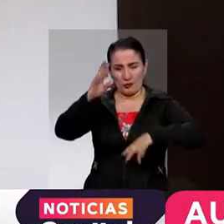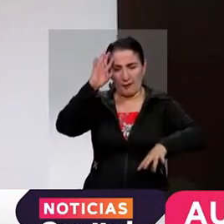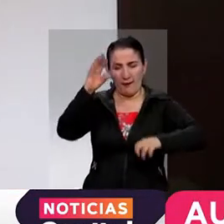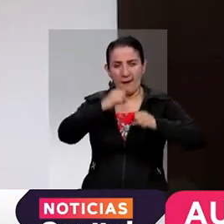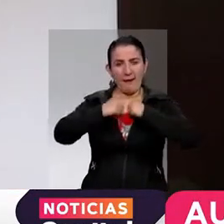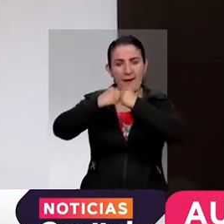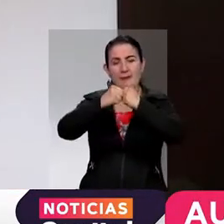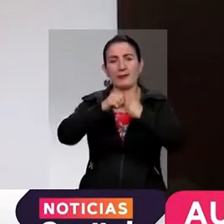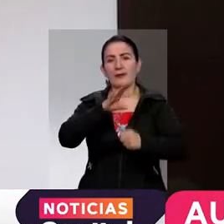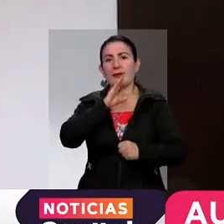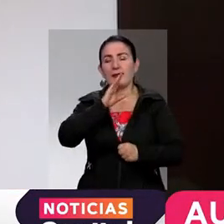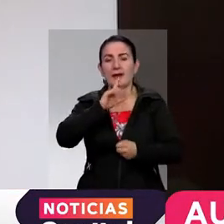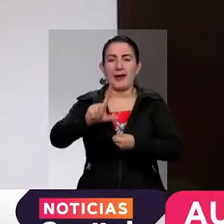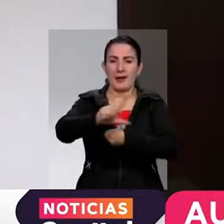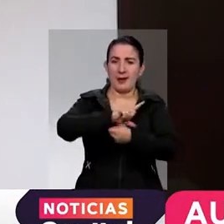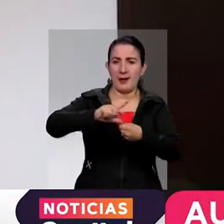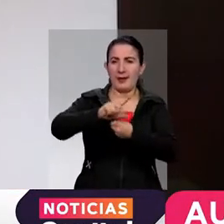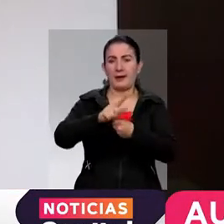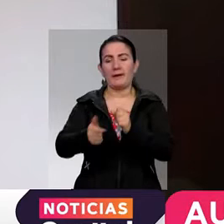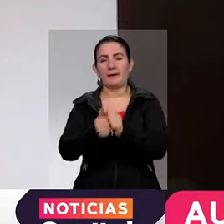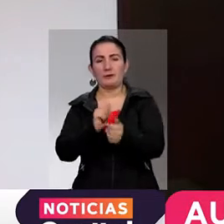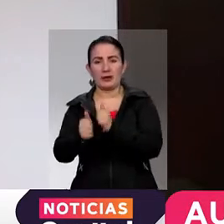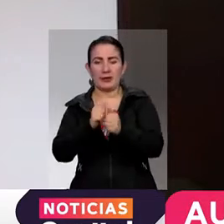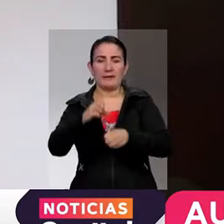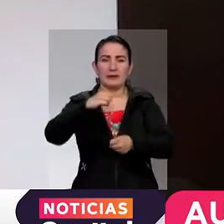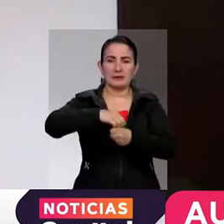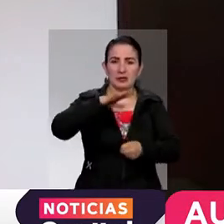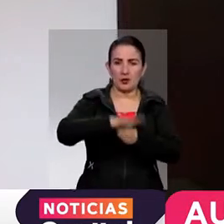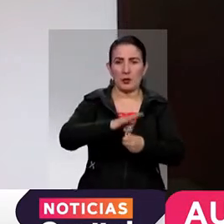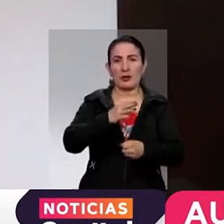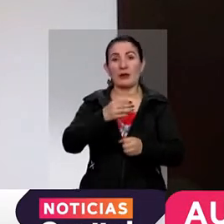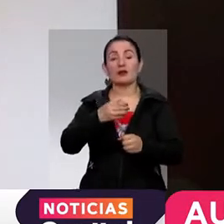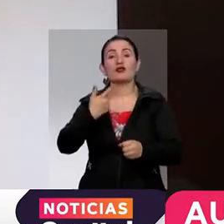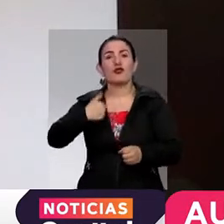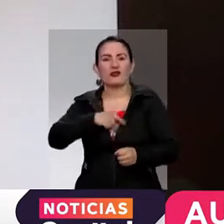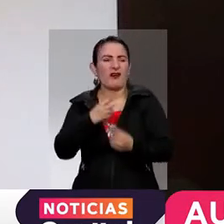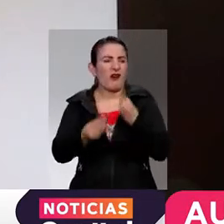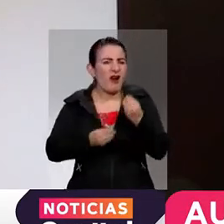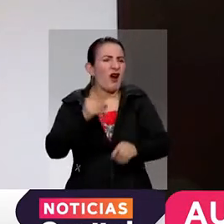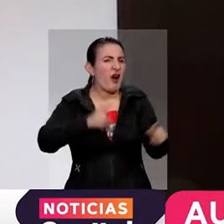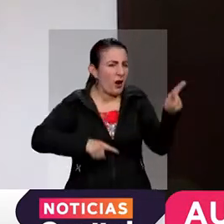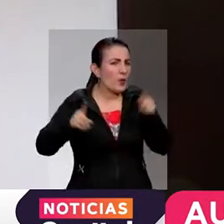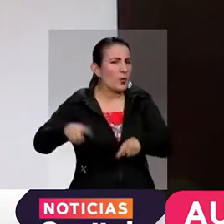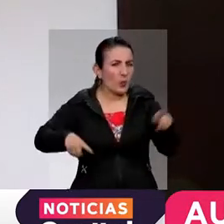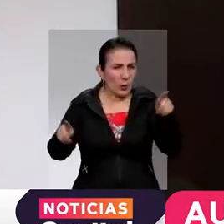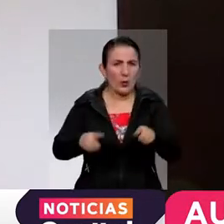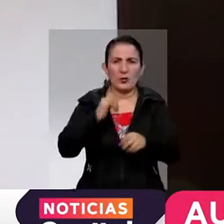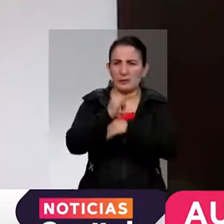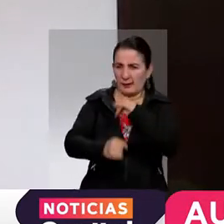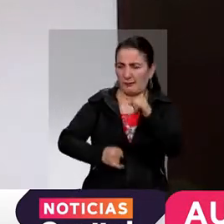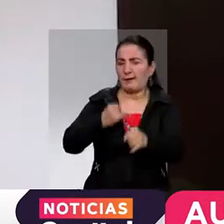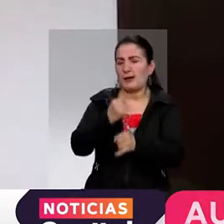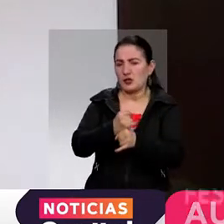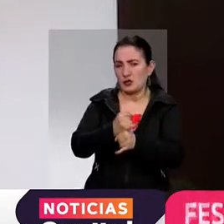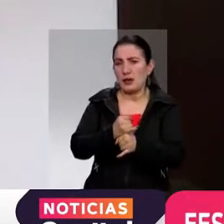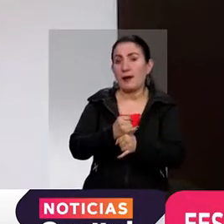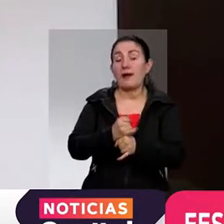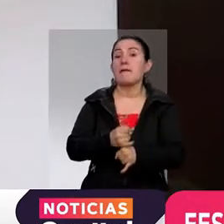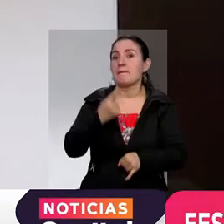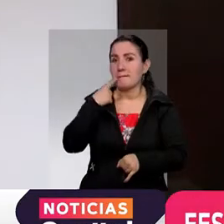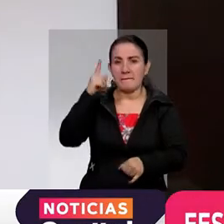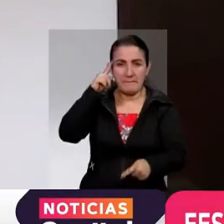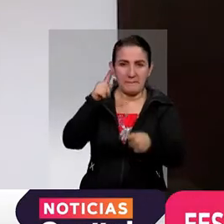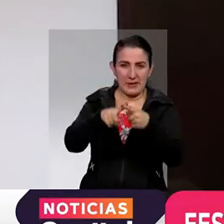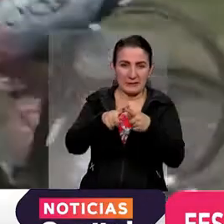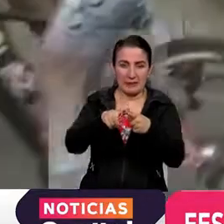alianza con las ligas deportivas del Distrito Capital, en donde vamos a tener algunos internacionales y